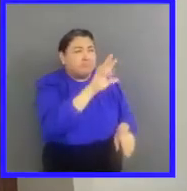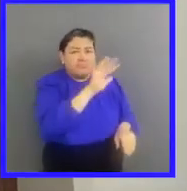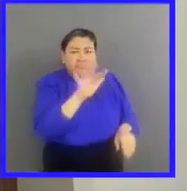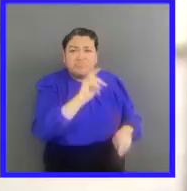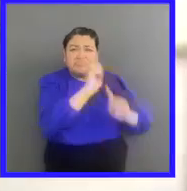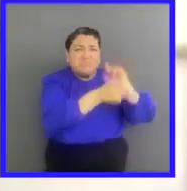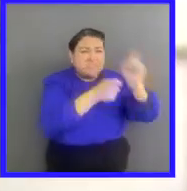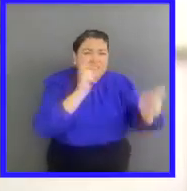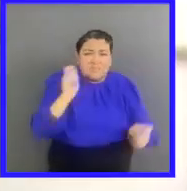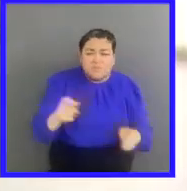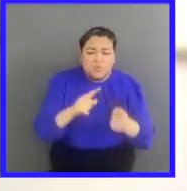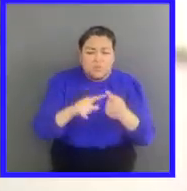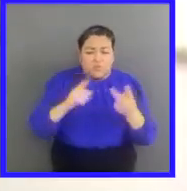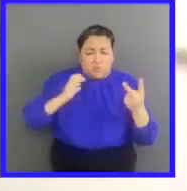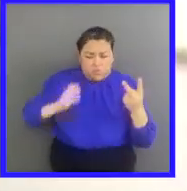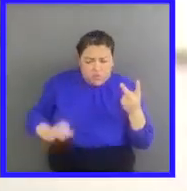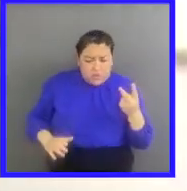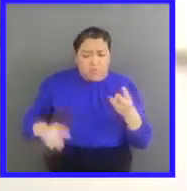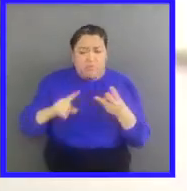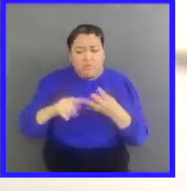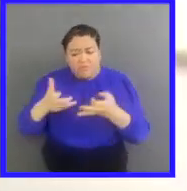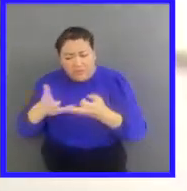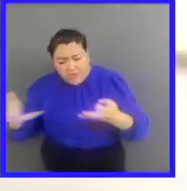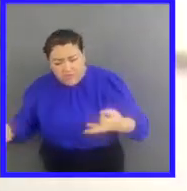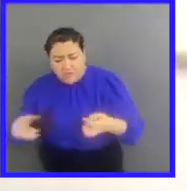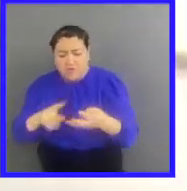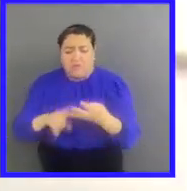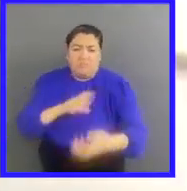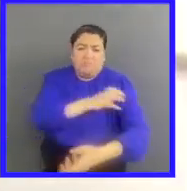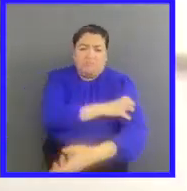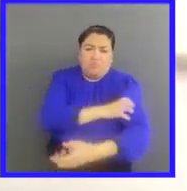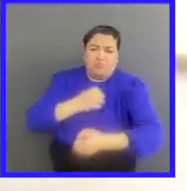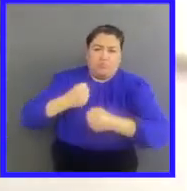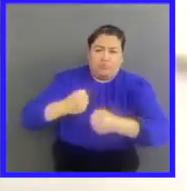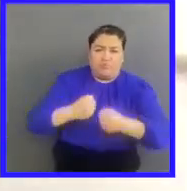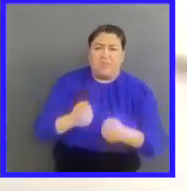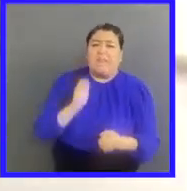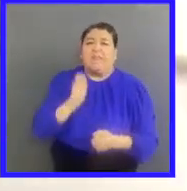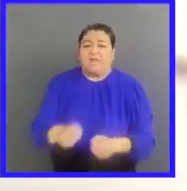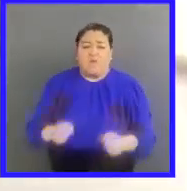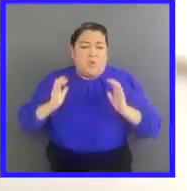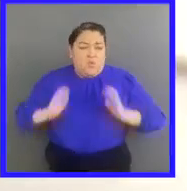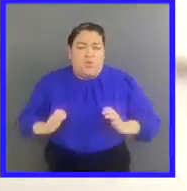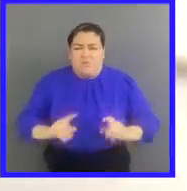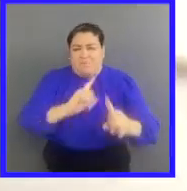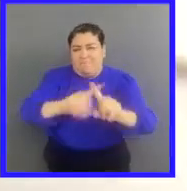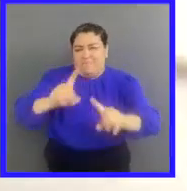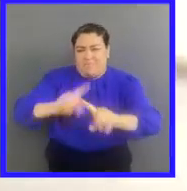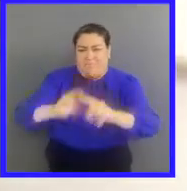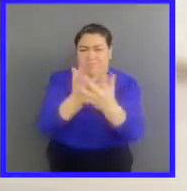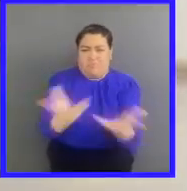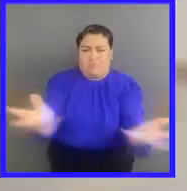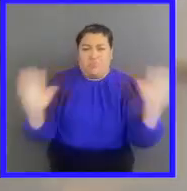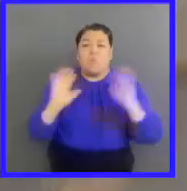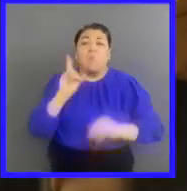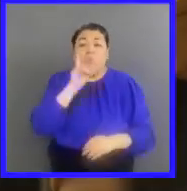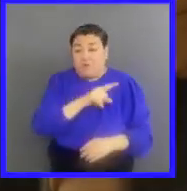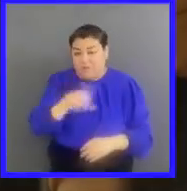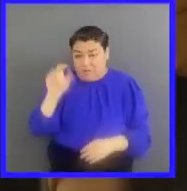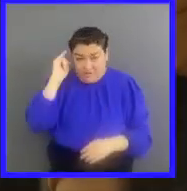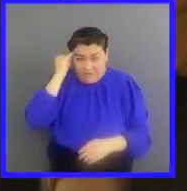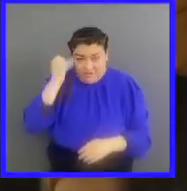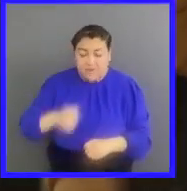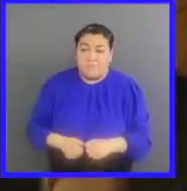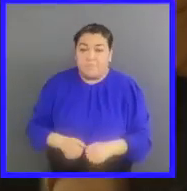cuerpo, territorio y poder que atraviesan las corporalidades de las diversas mujeres indígenas. Tratamos de que sea